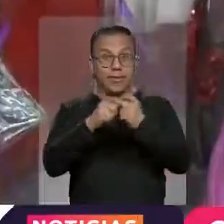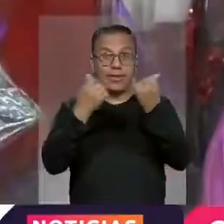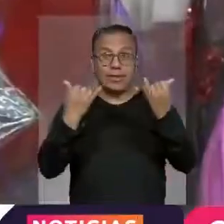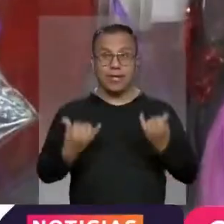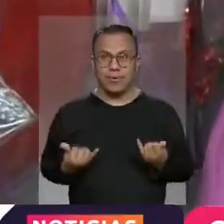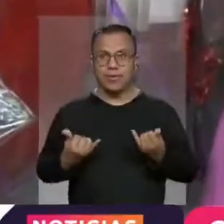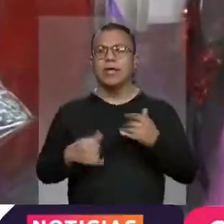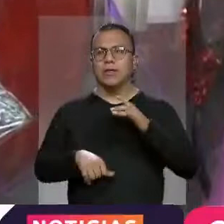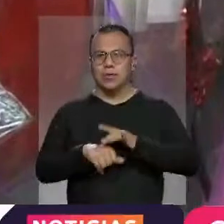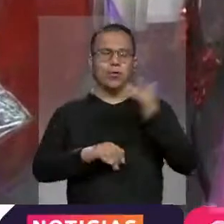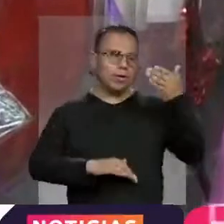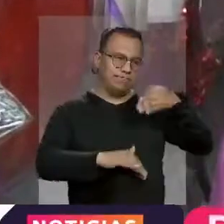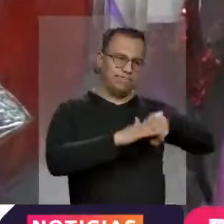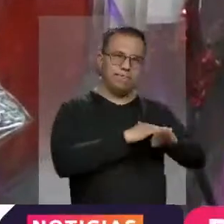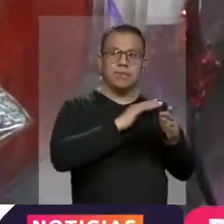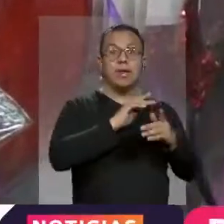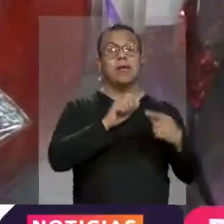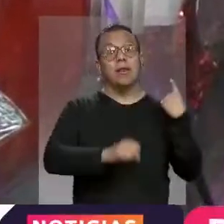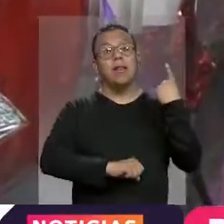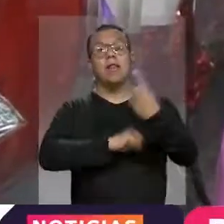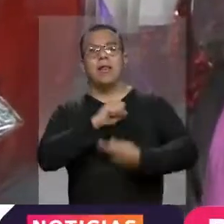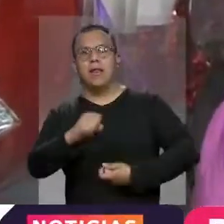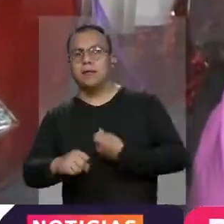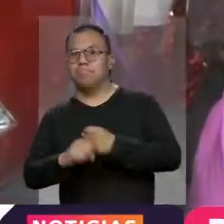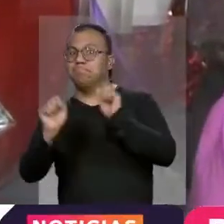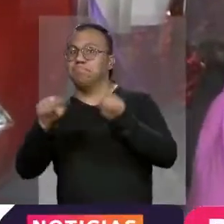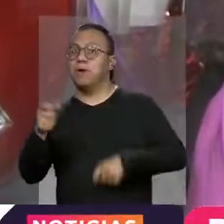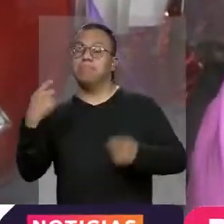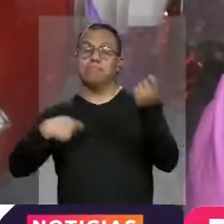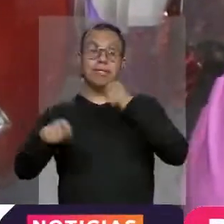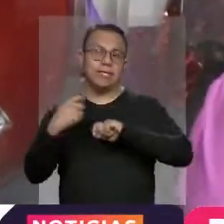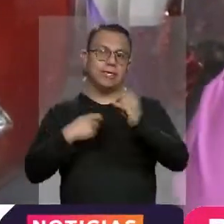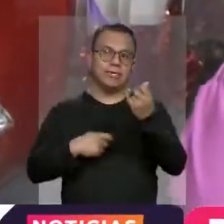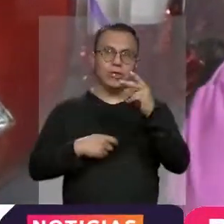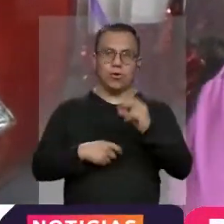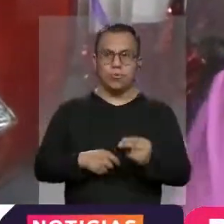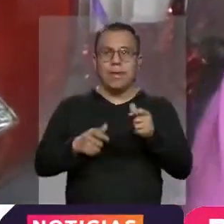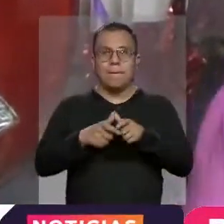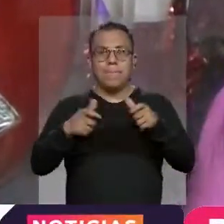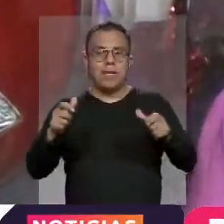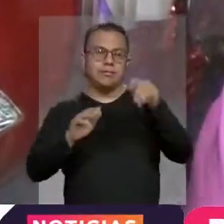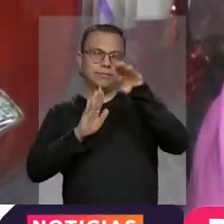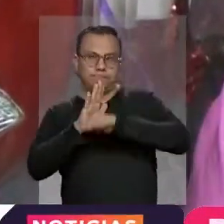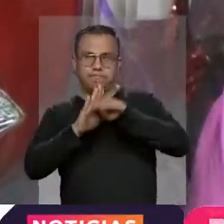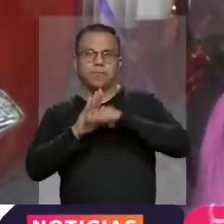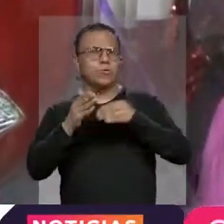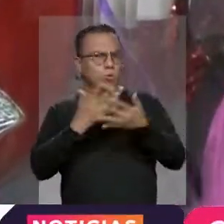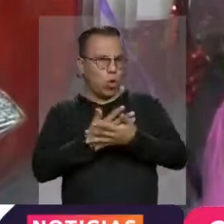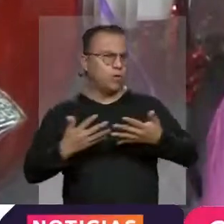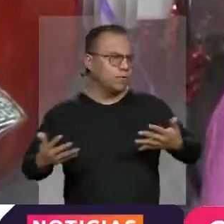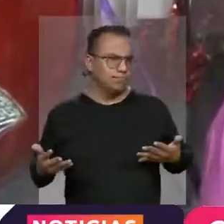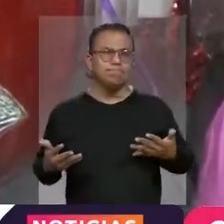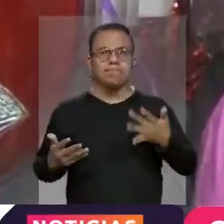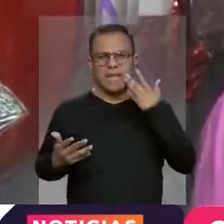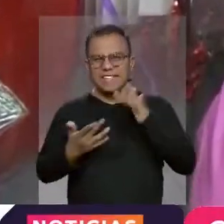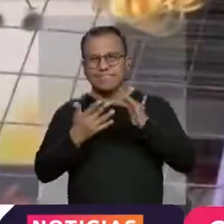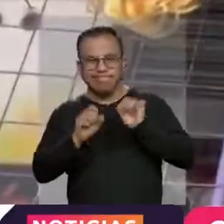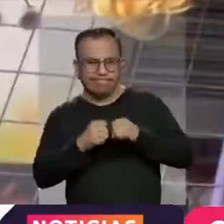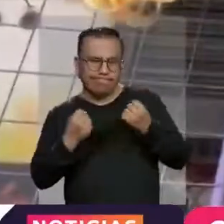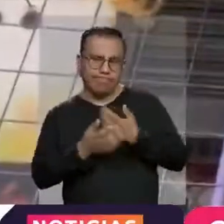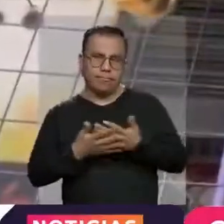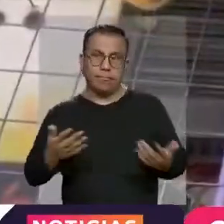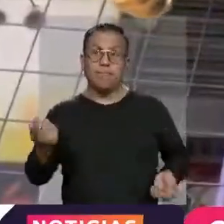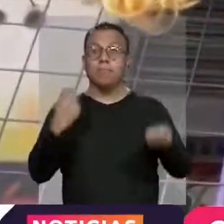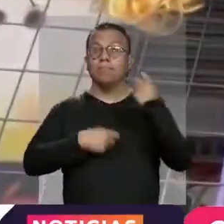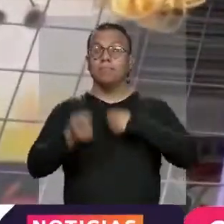temporada? Nos toca guardarlos y ya el otro año mirar si se puede vender, dar un poquito más económico porque hay cosas que se dañan y eso.